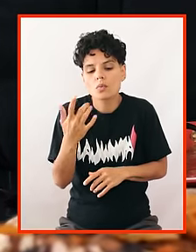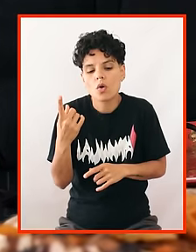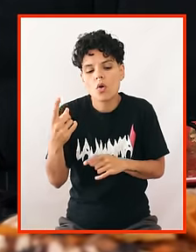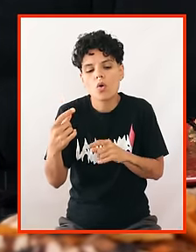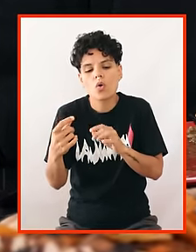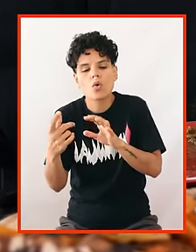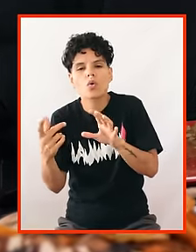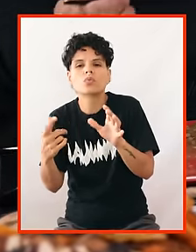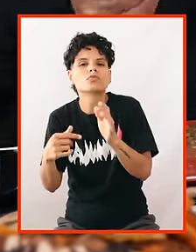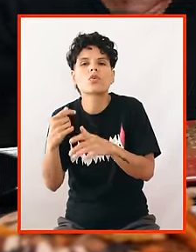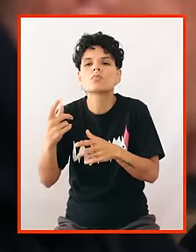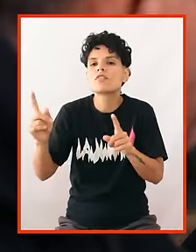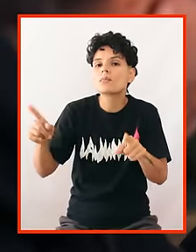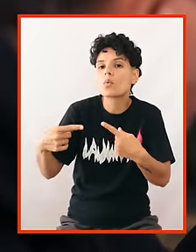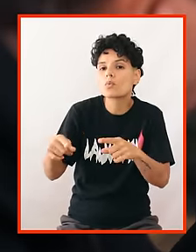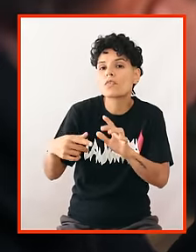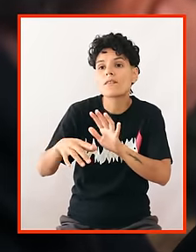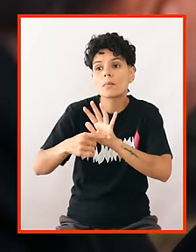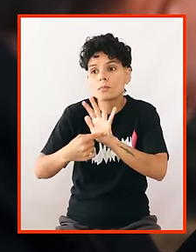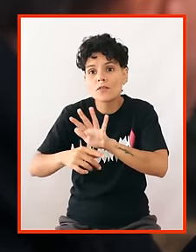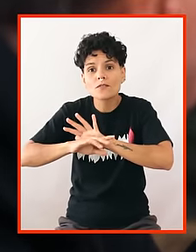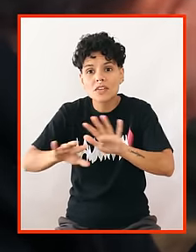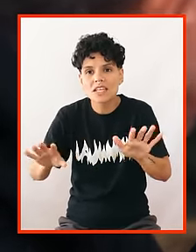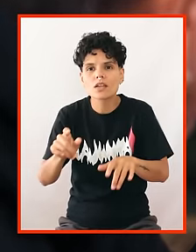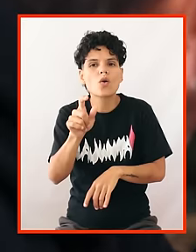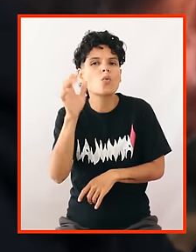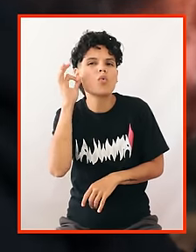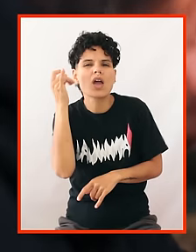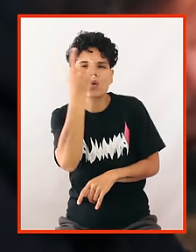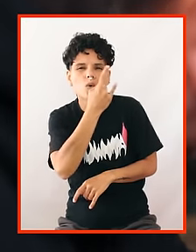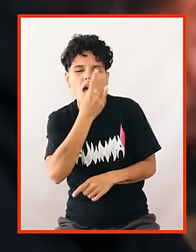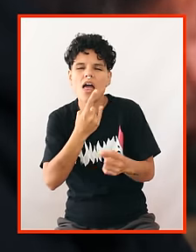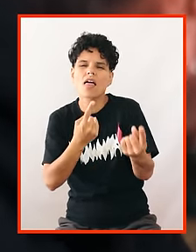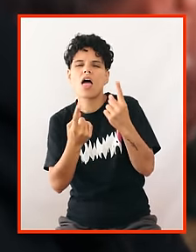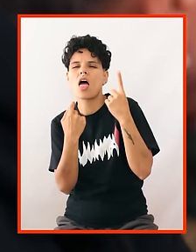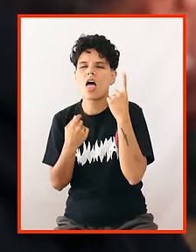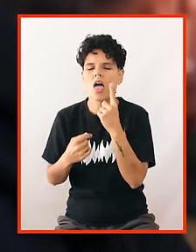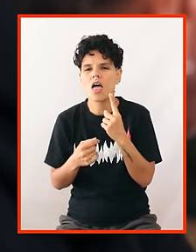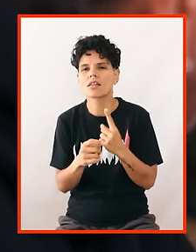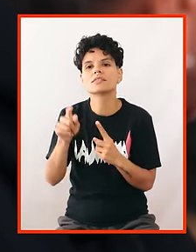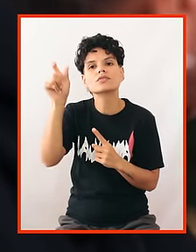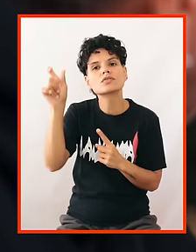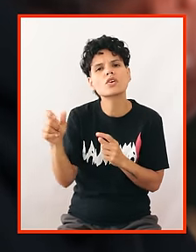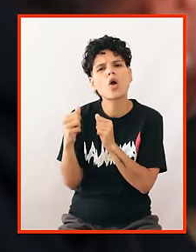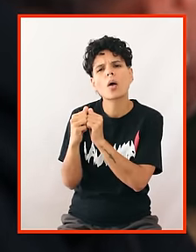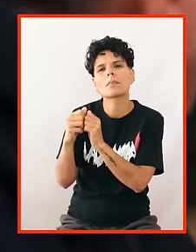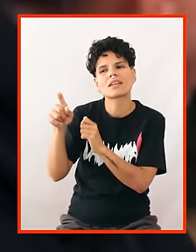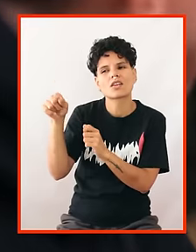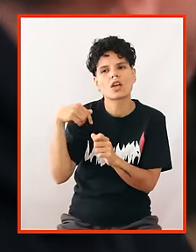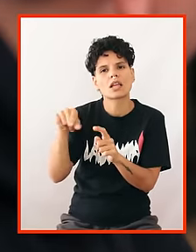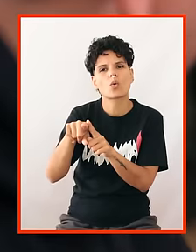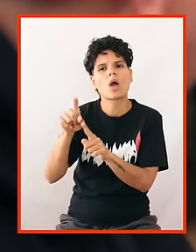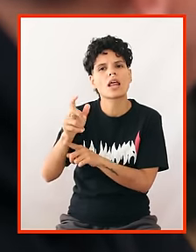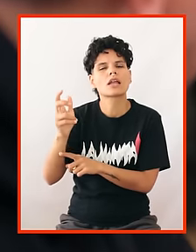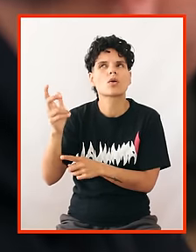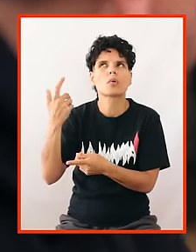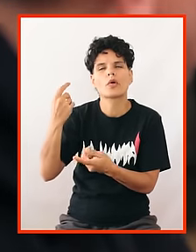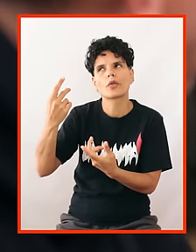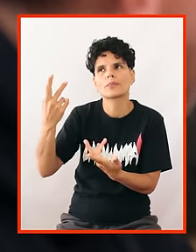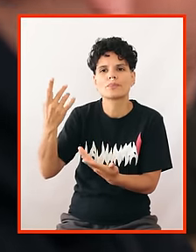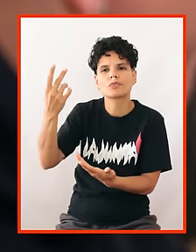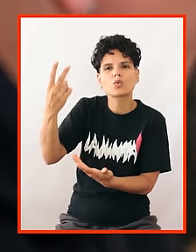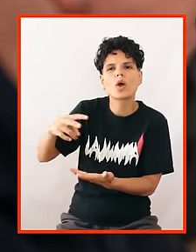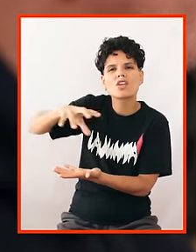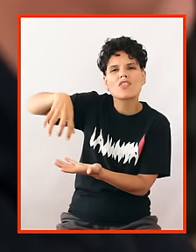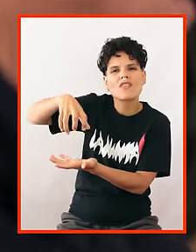tocar una mina curada. Después se quería tomar fotos. Y andaba con un tipo que era como una especie de caudillo local. Pero nosotros no lo sabíamos.